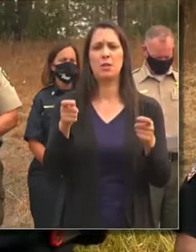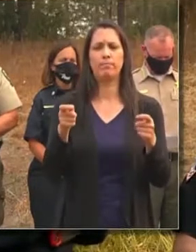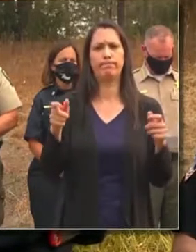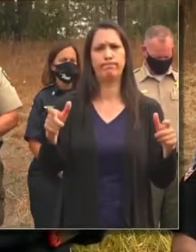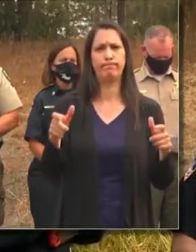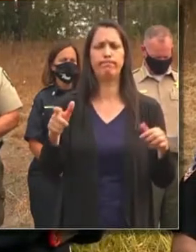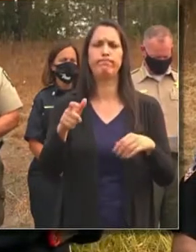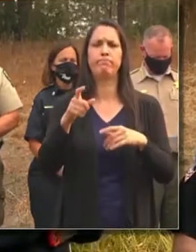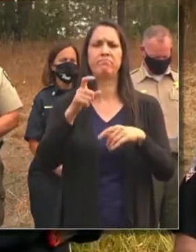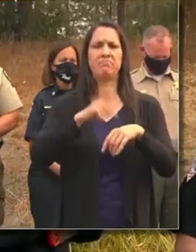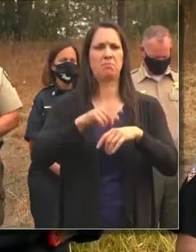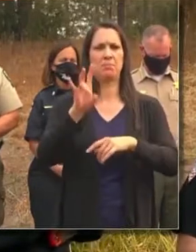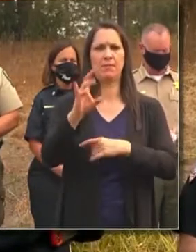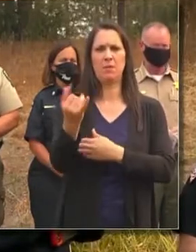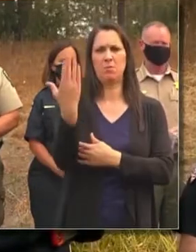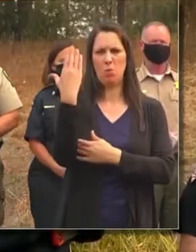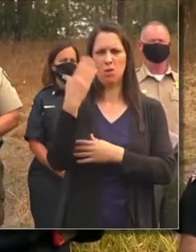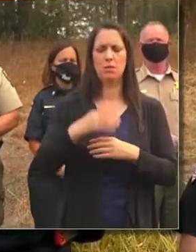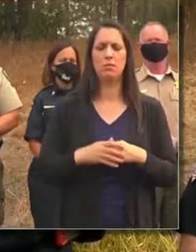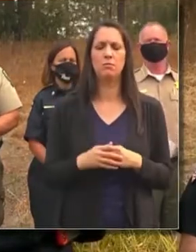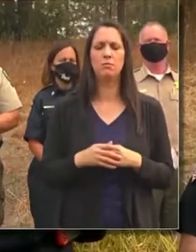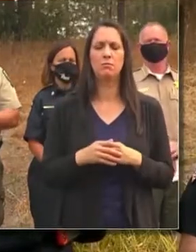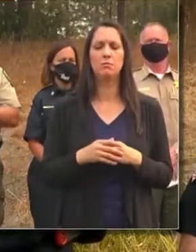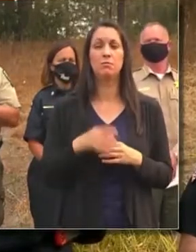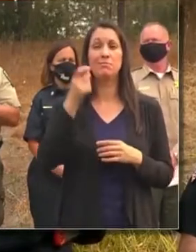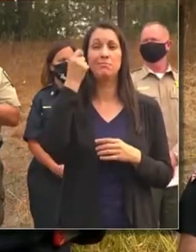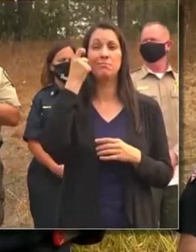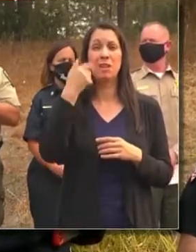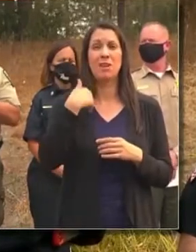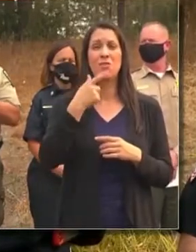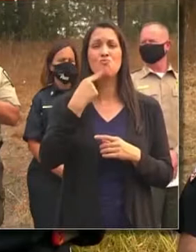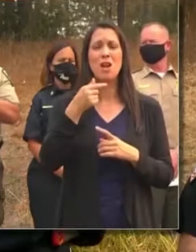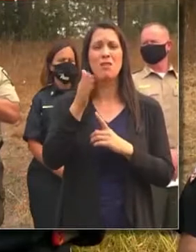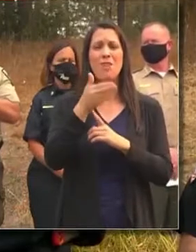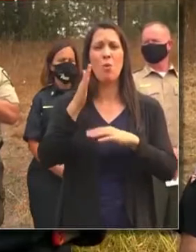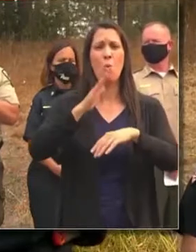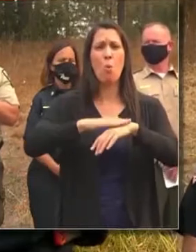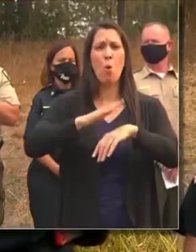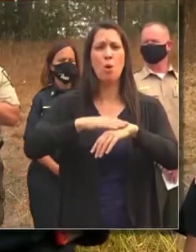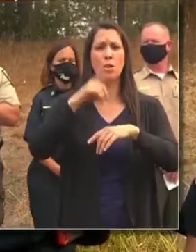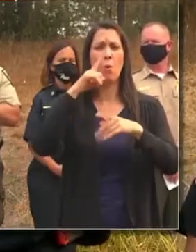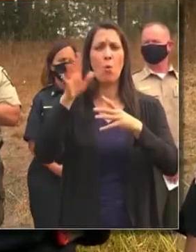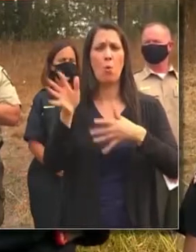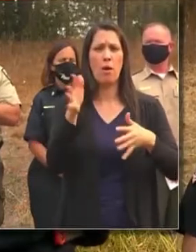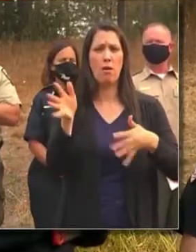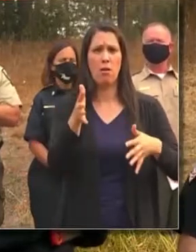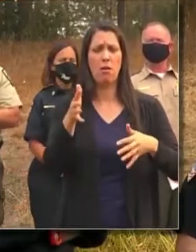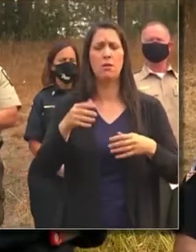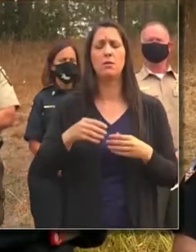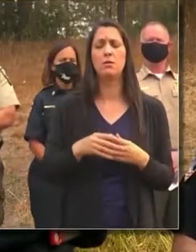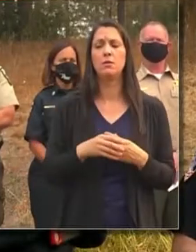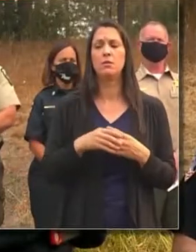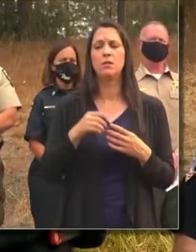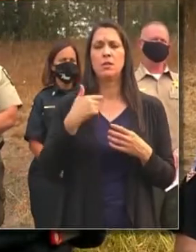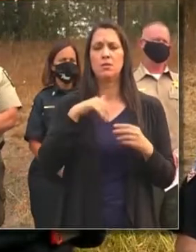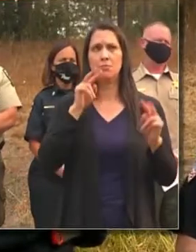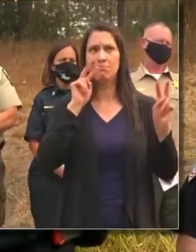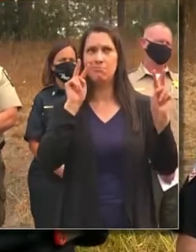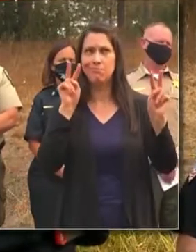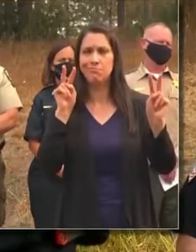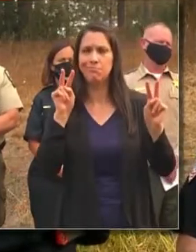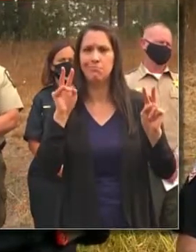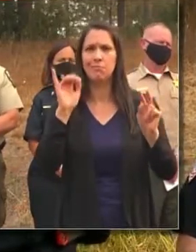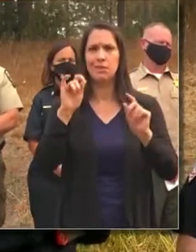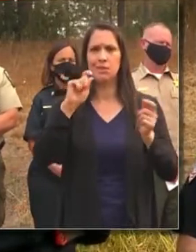ciento contenidos desde las 7 de la mañana de hoy como saben estamos bajo condiciones de bandera roja en nuestro enfoque ahora es lidiar con